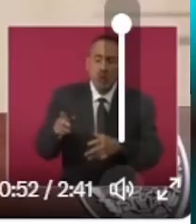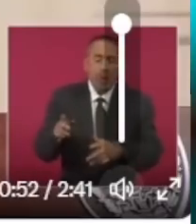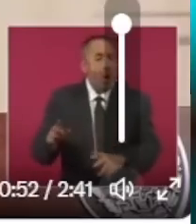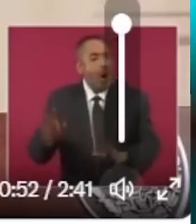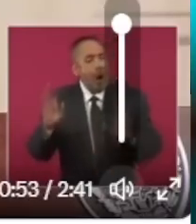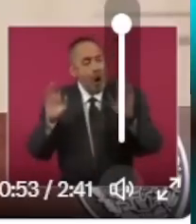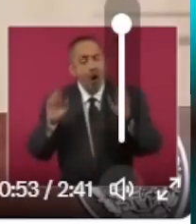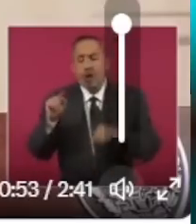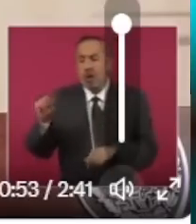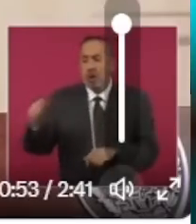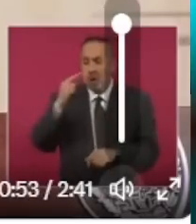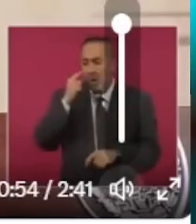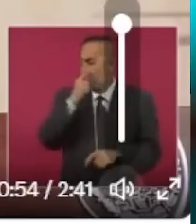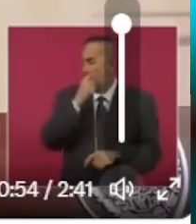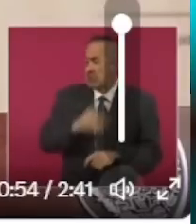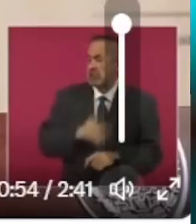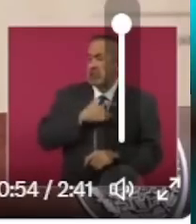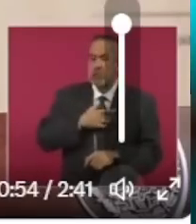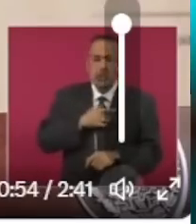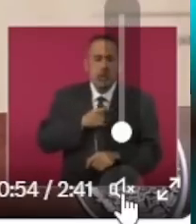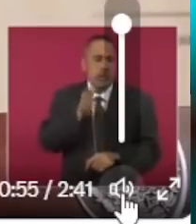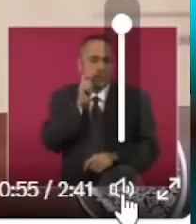pueda consumir marihuana